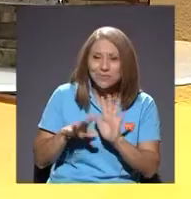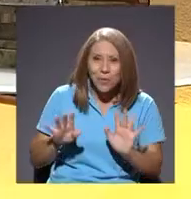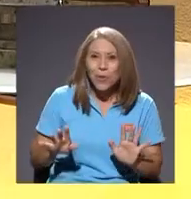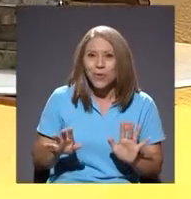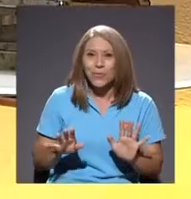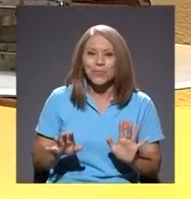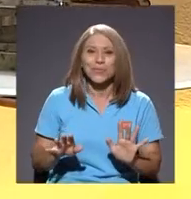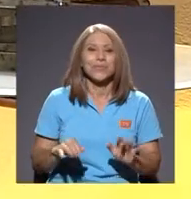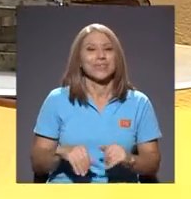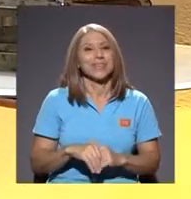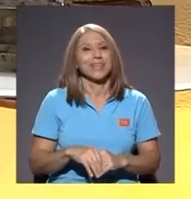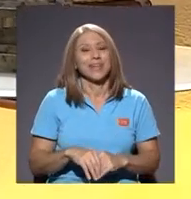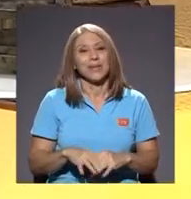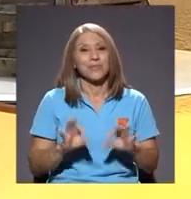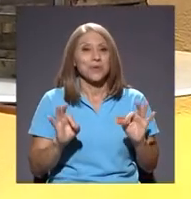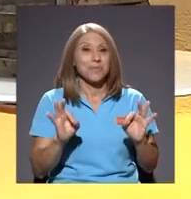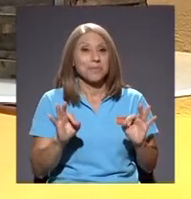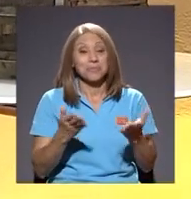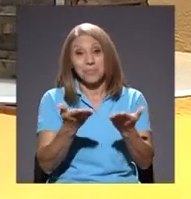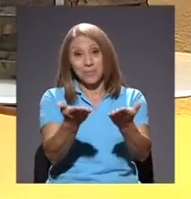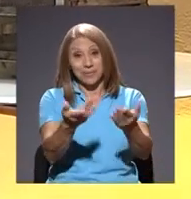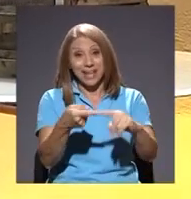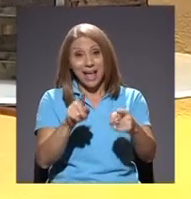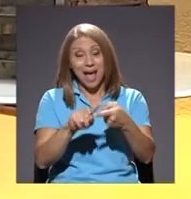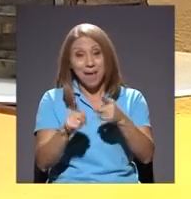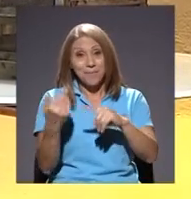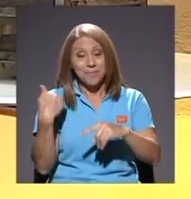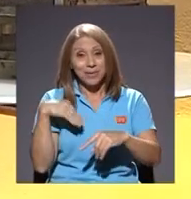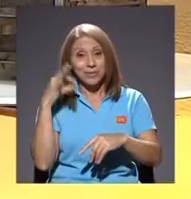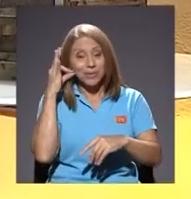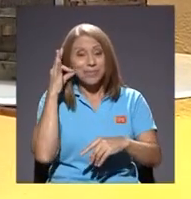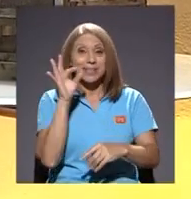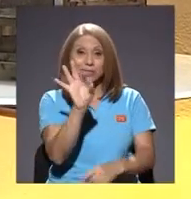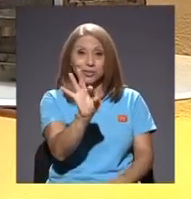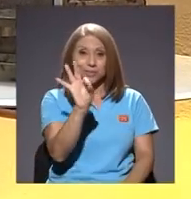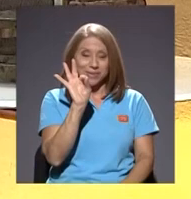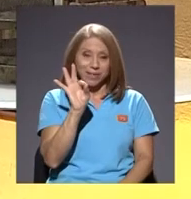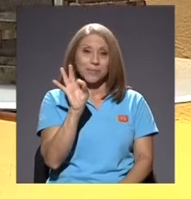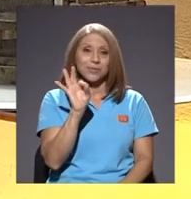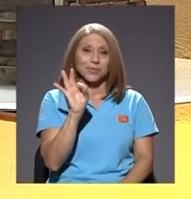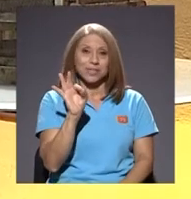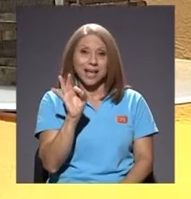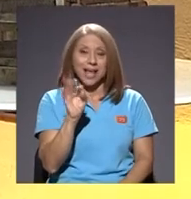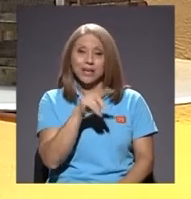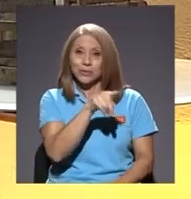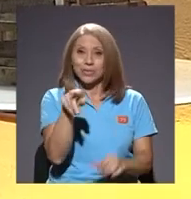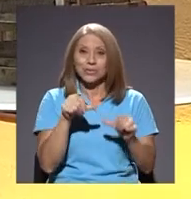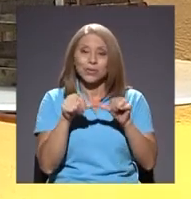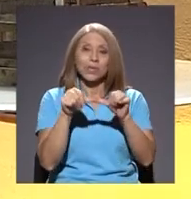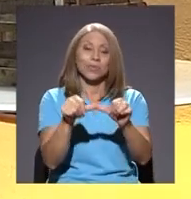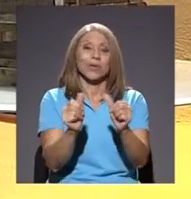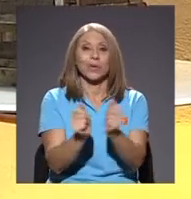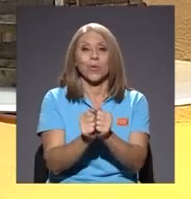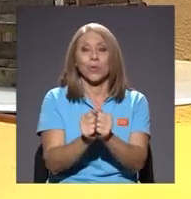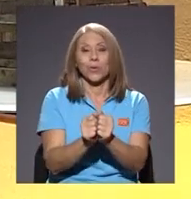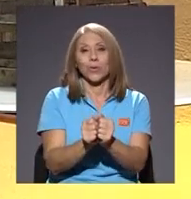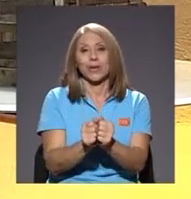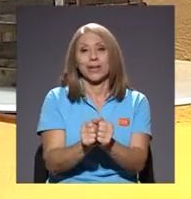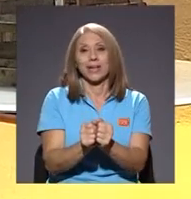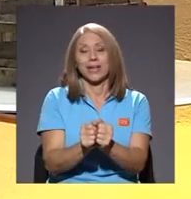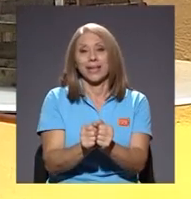muy bien pues a las amigas en vídeos los invitamos a que continúen con